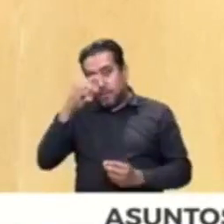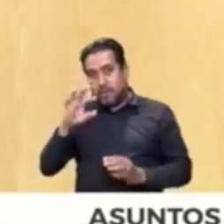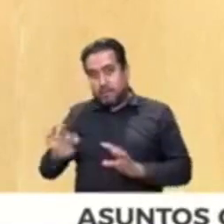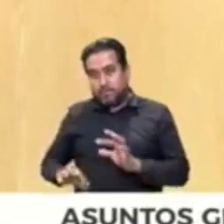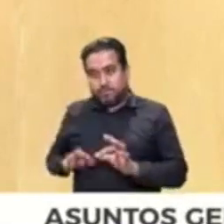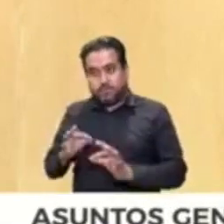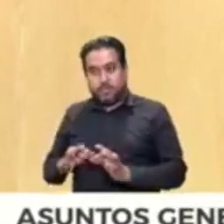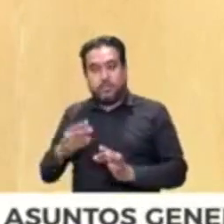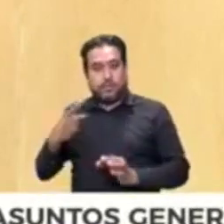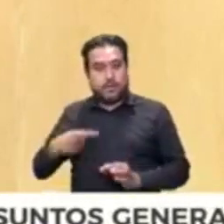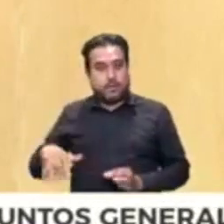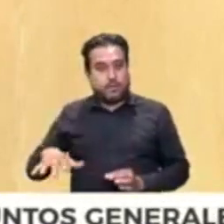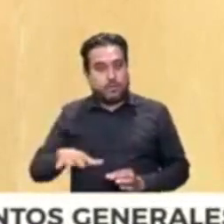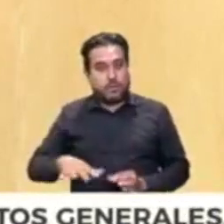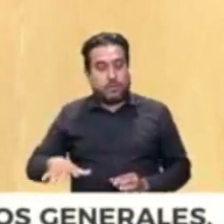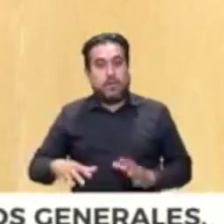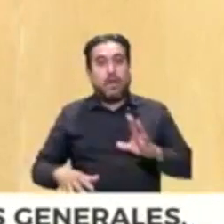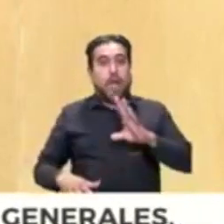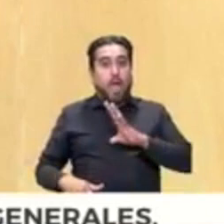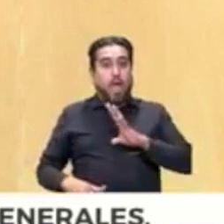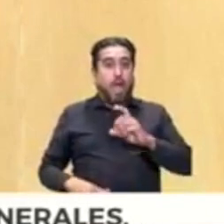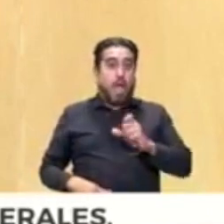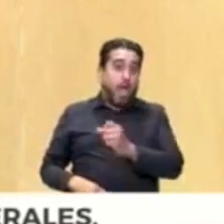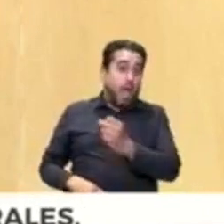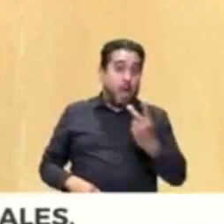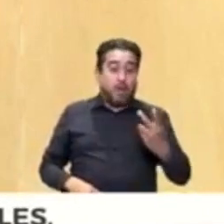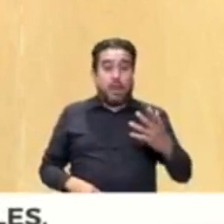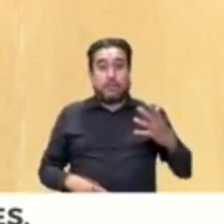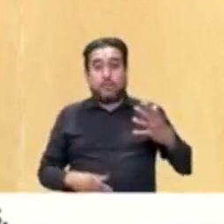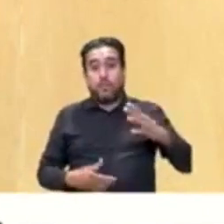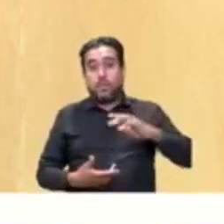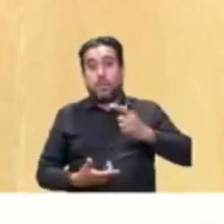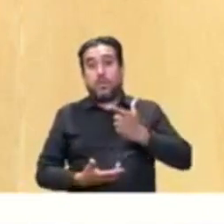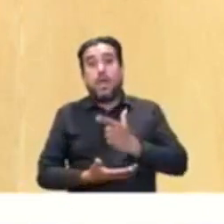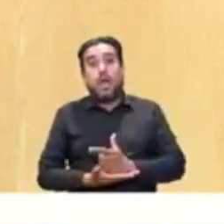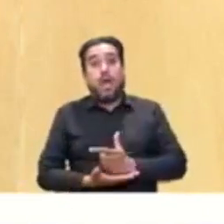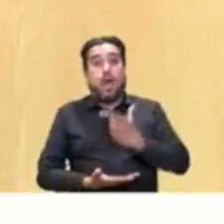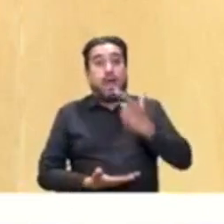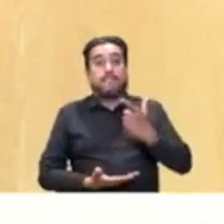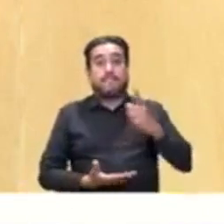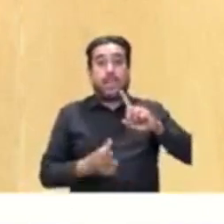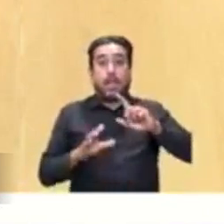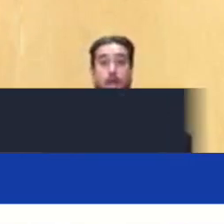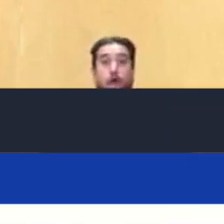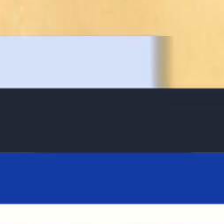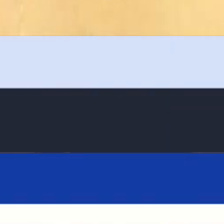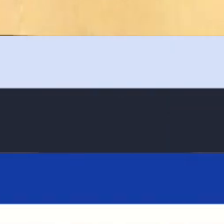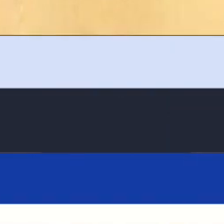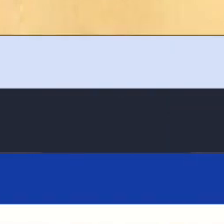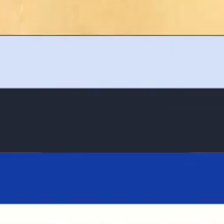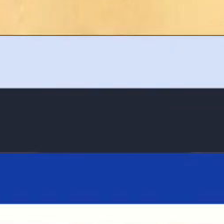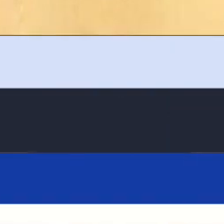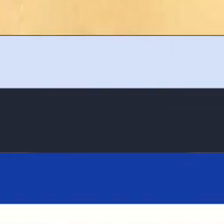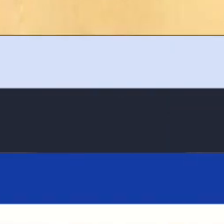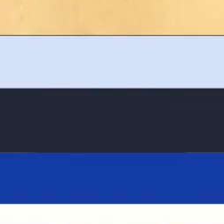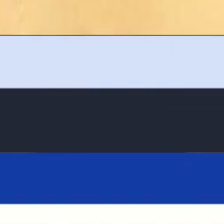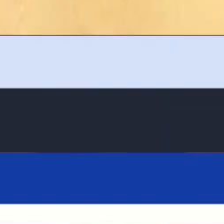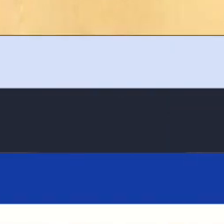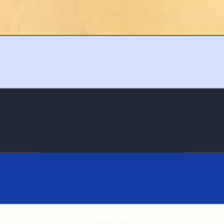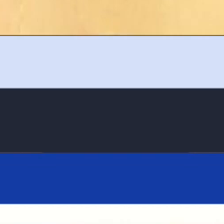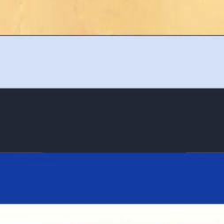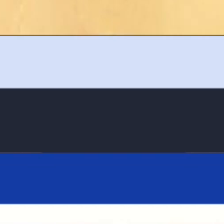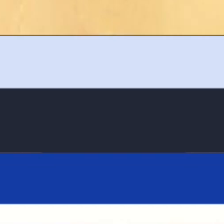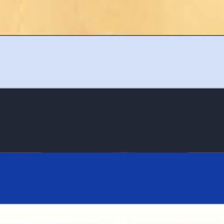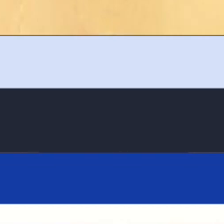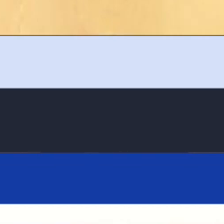esto se agrava cuando observamos que esta comisión de búsqueda no ha sido capaz de ejercer los recursos para